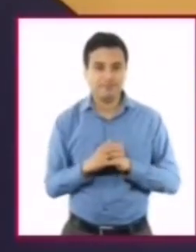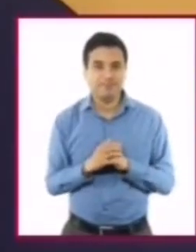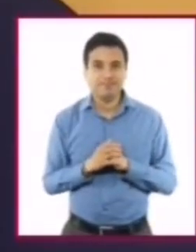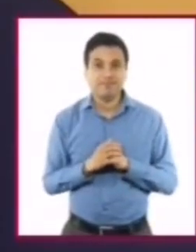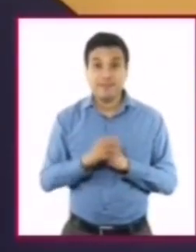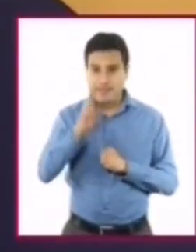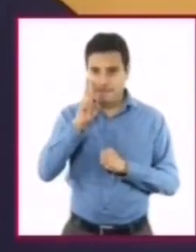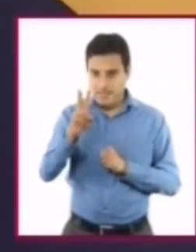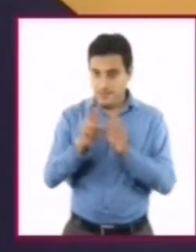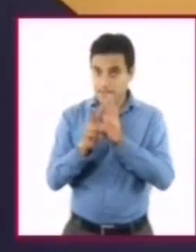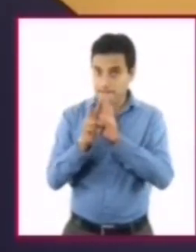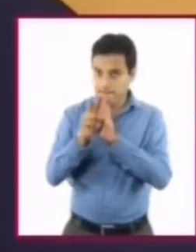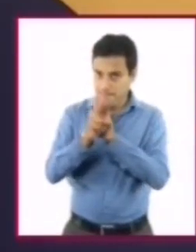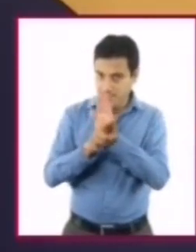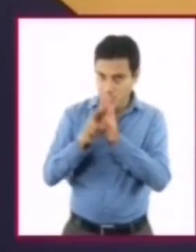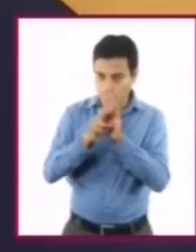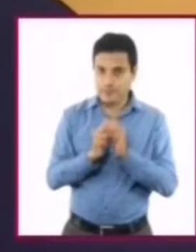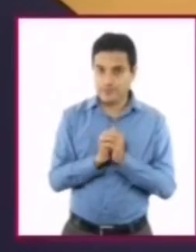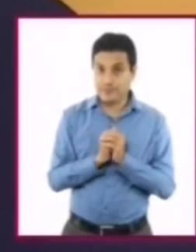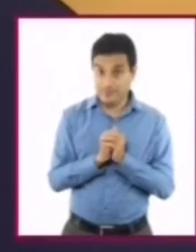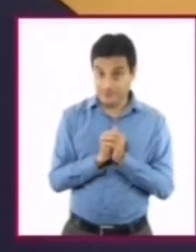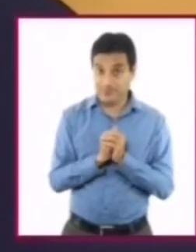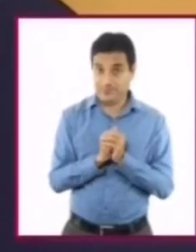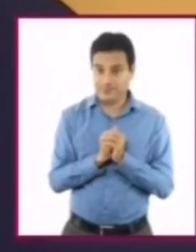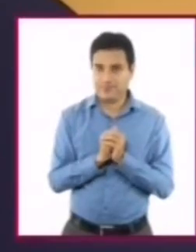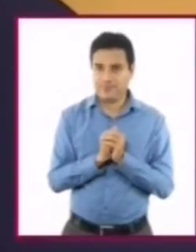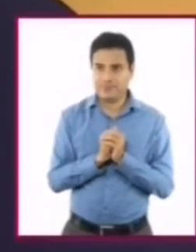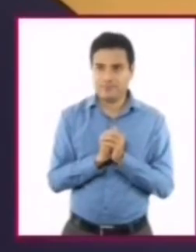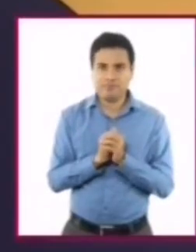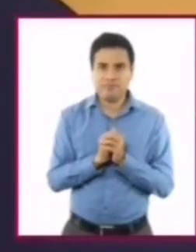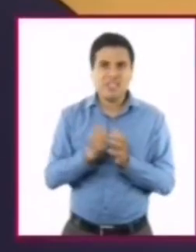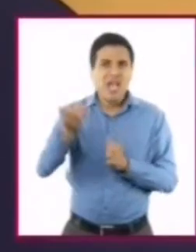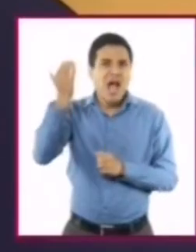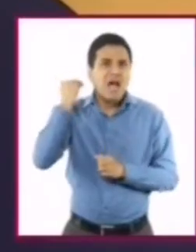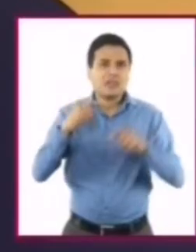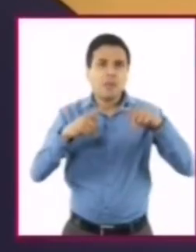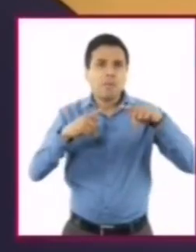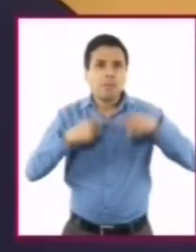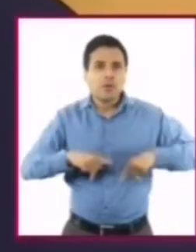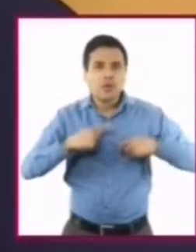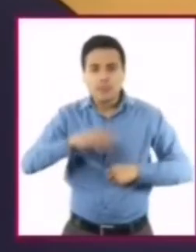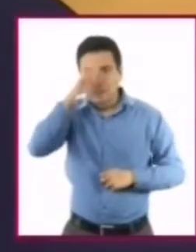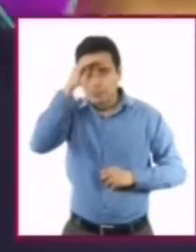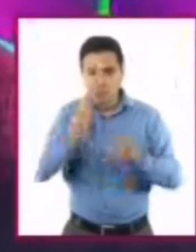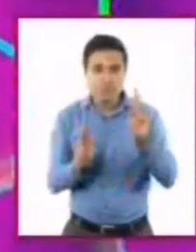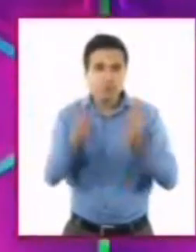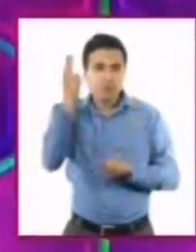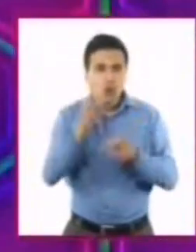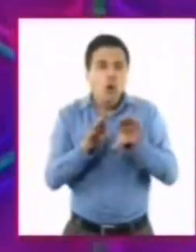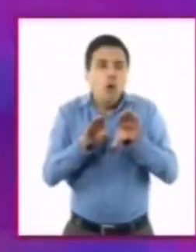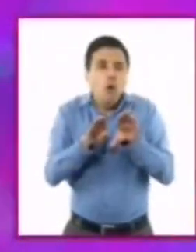observando el siguiente video para retomar las percepciones que se tenían del universo previo a Einstein.